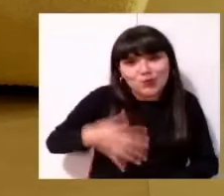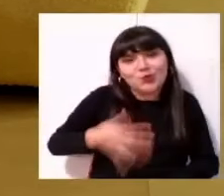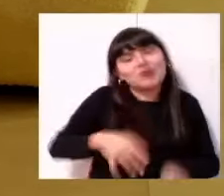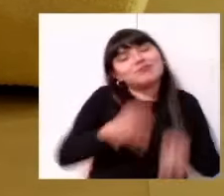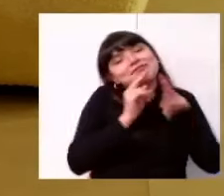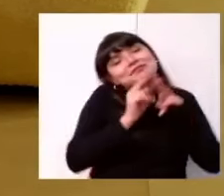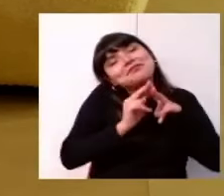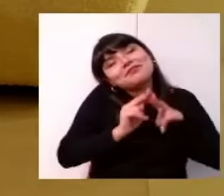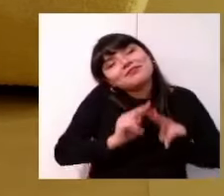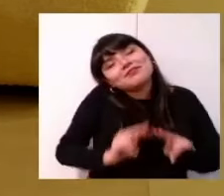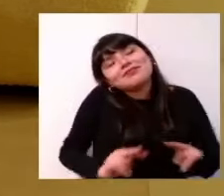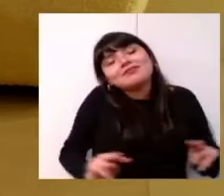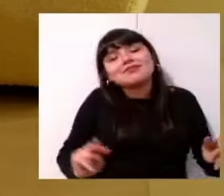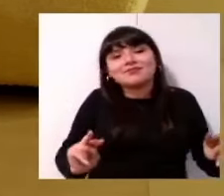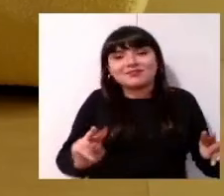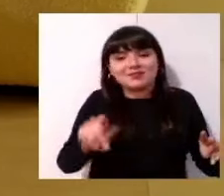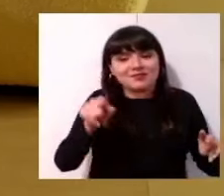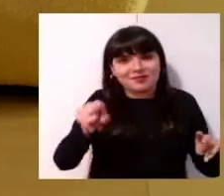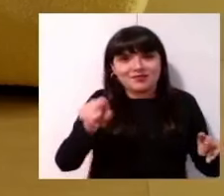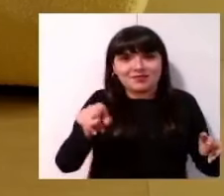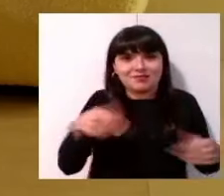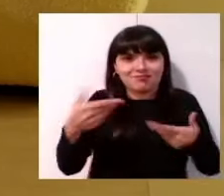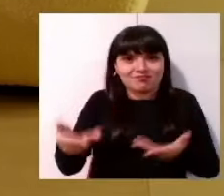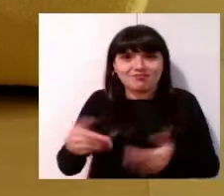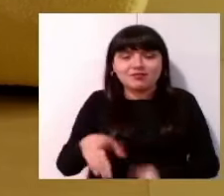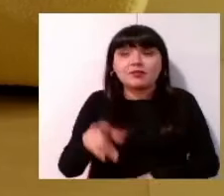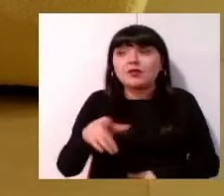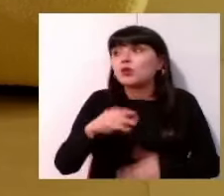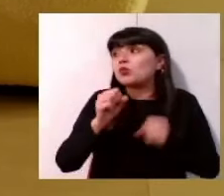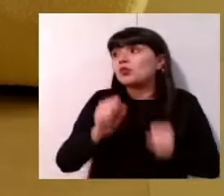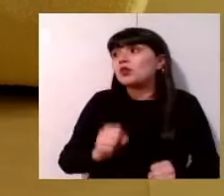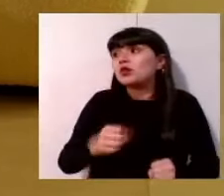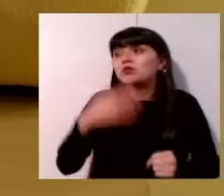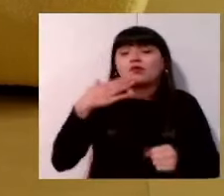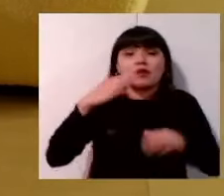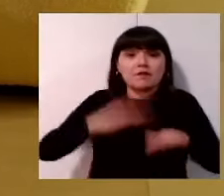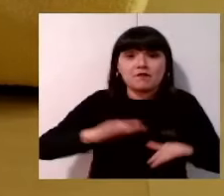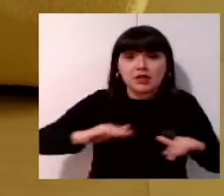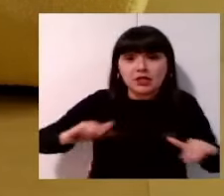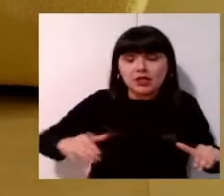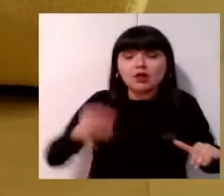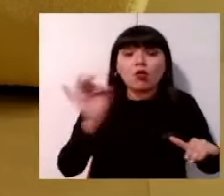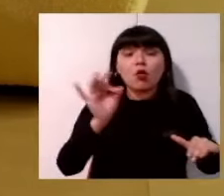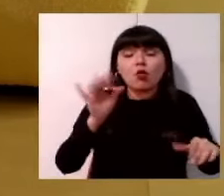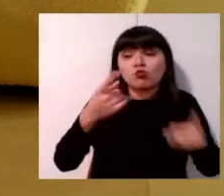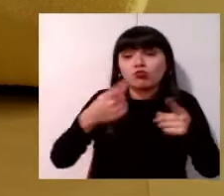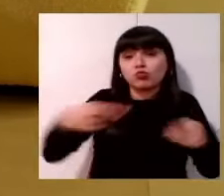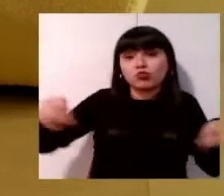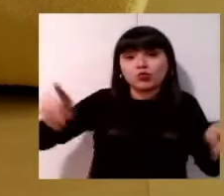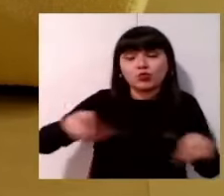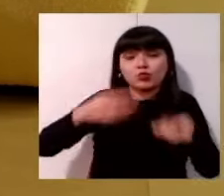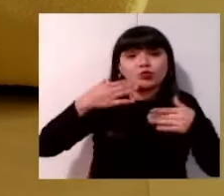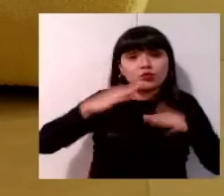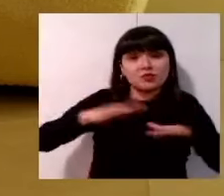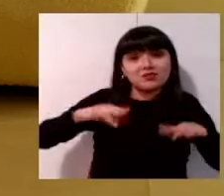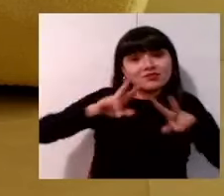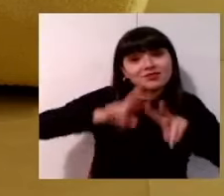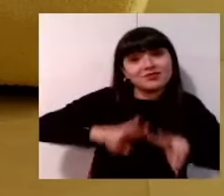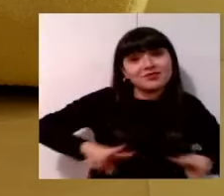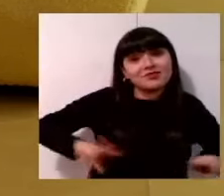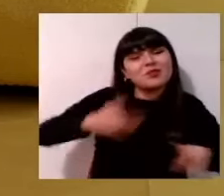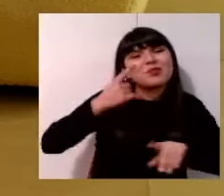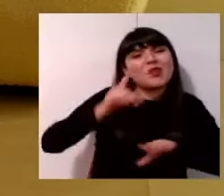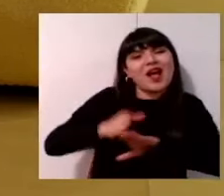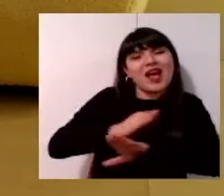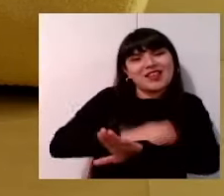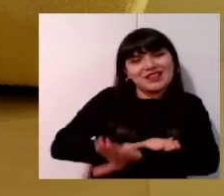una música relajante, puede ser infantil o música no necesariamente infantil, pero relajante, pero eso ponerlo antes, o sea, no como inductor